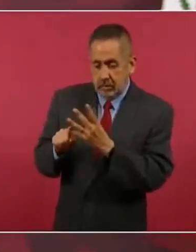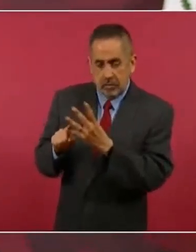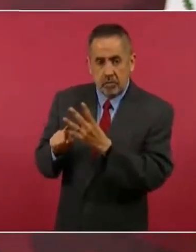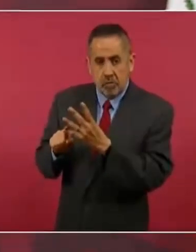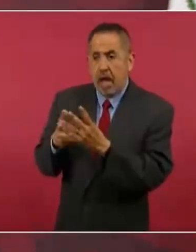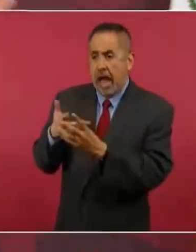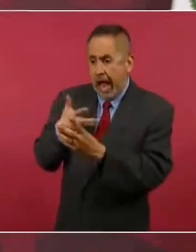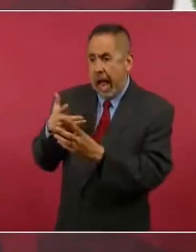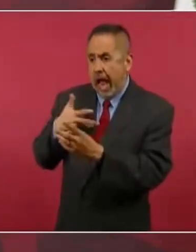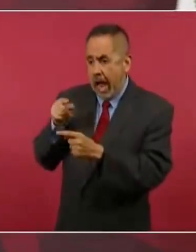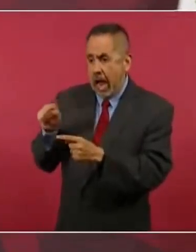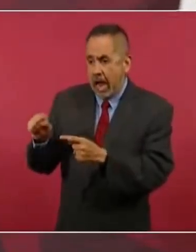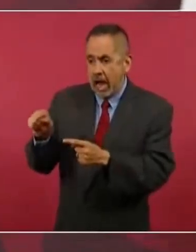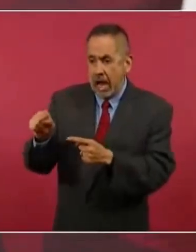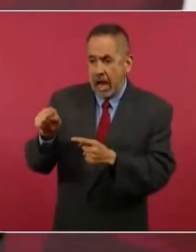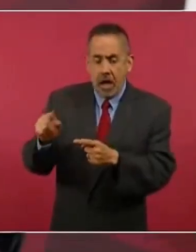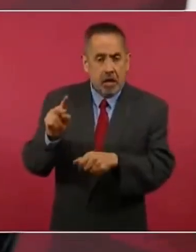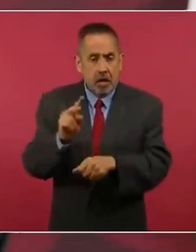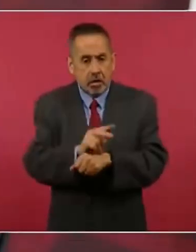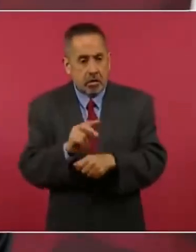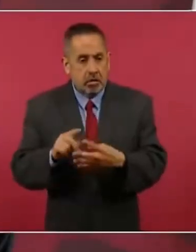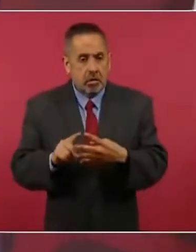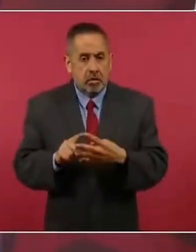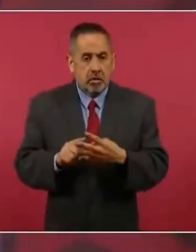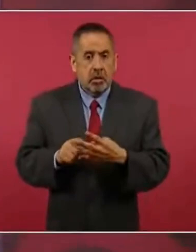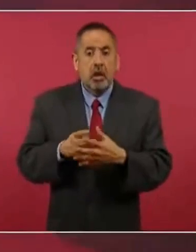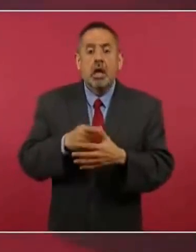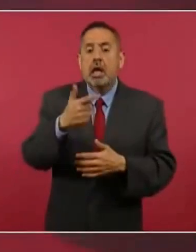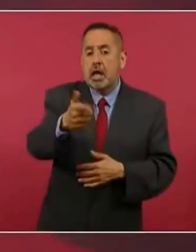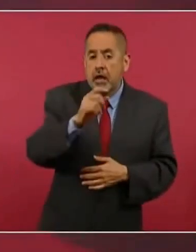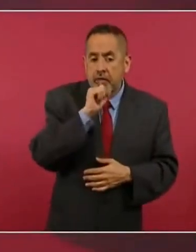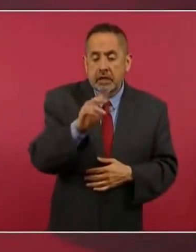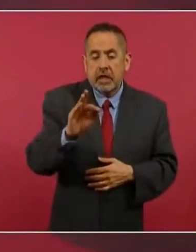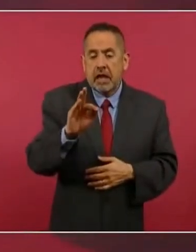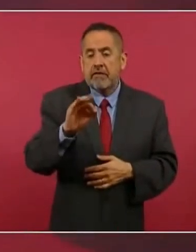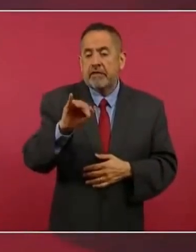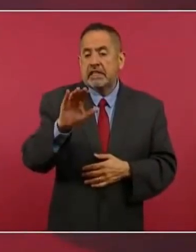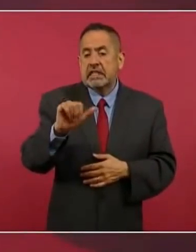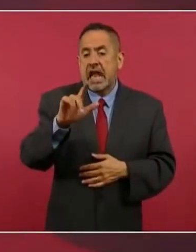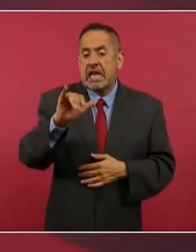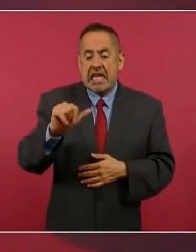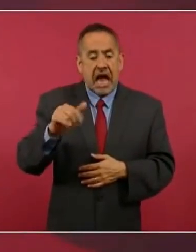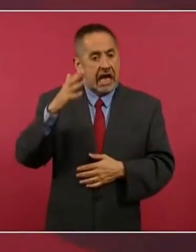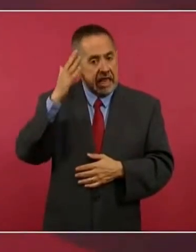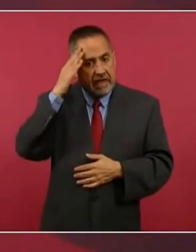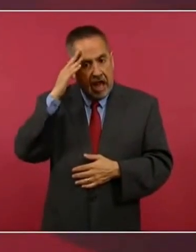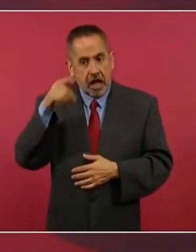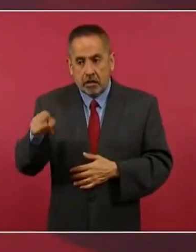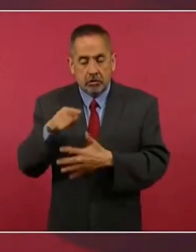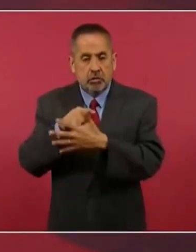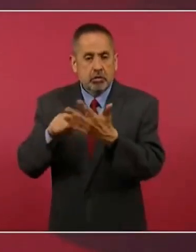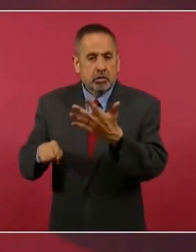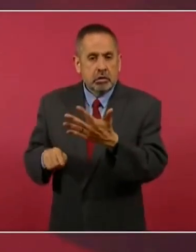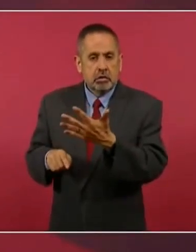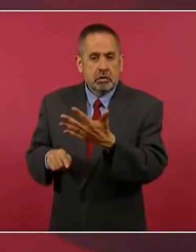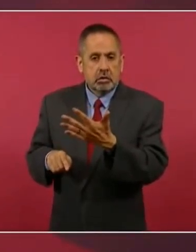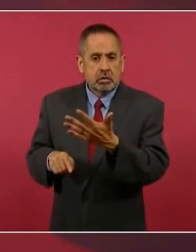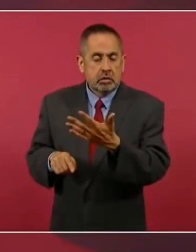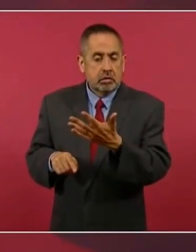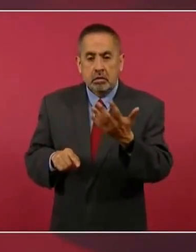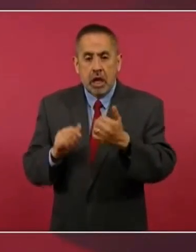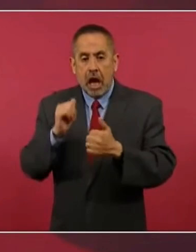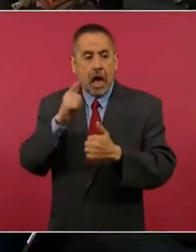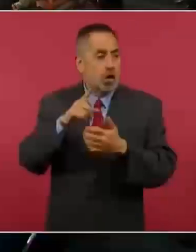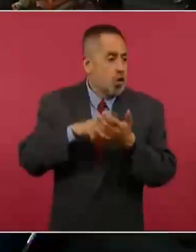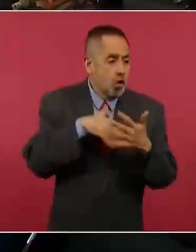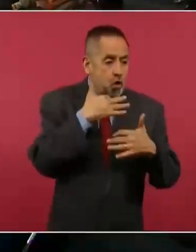hay instituciones. La Fiscalía también. Bueno, la Fiscalía General. ¿Sí? O sea, si usted sabe de un caso